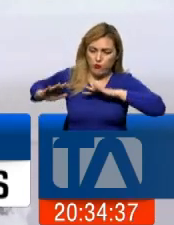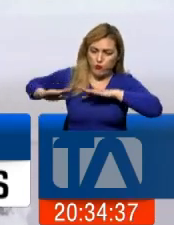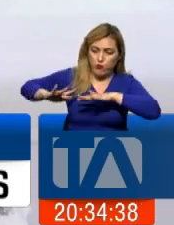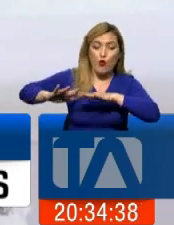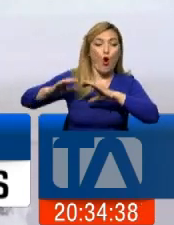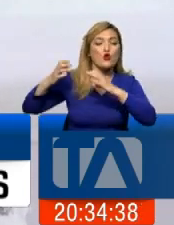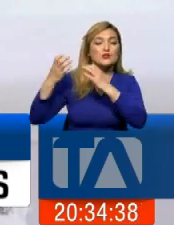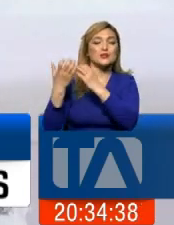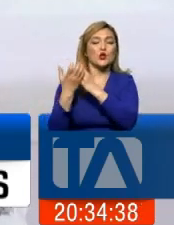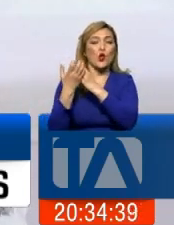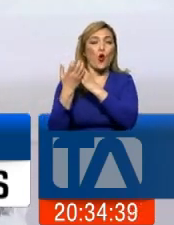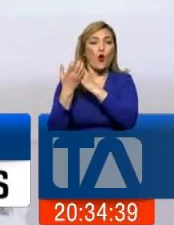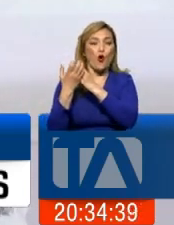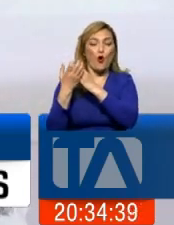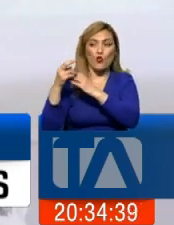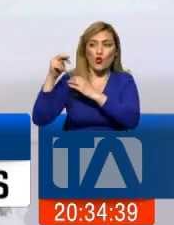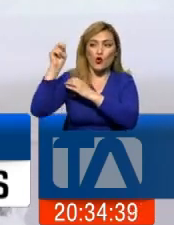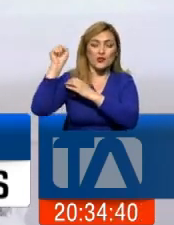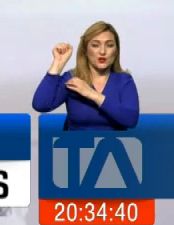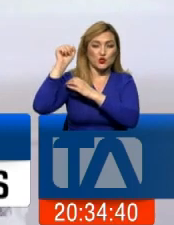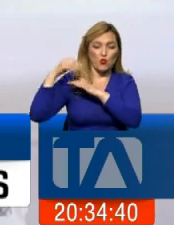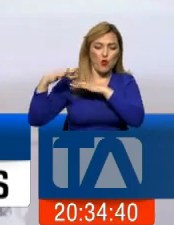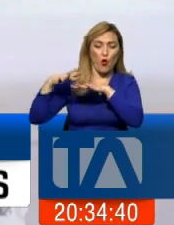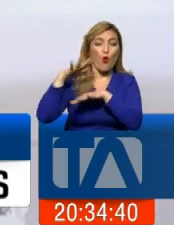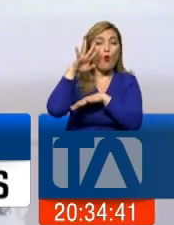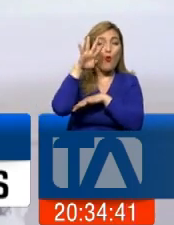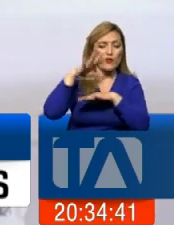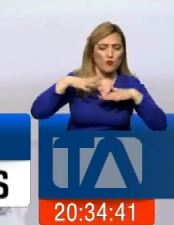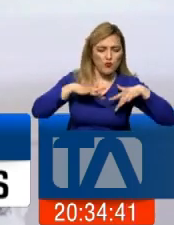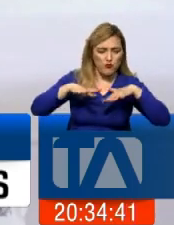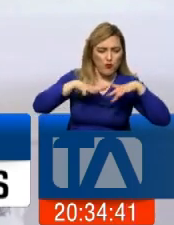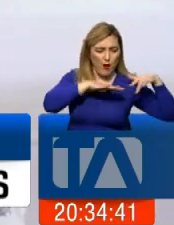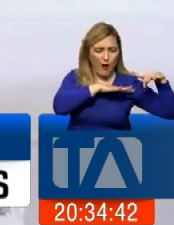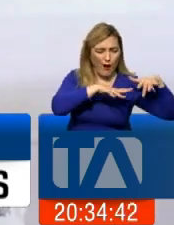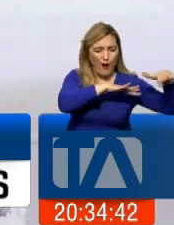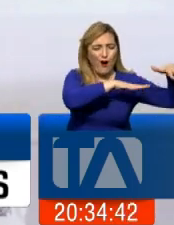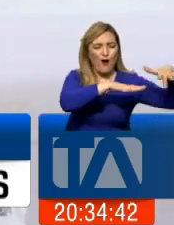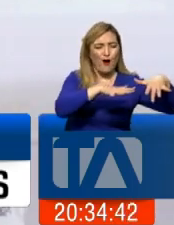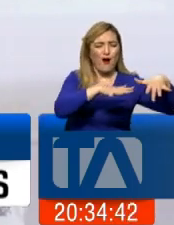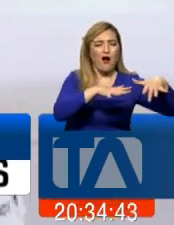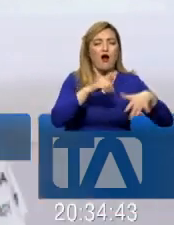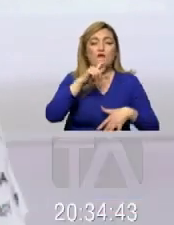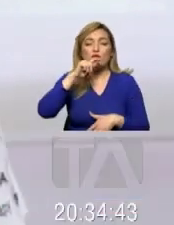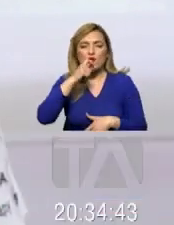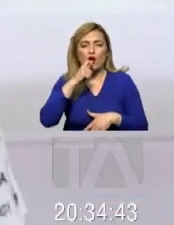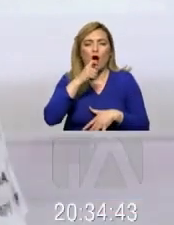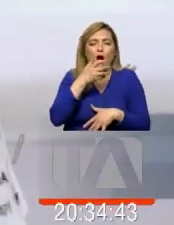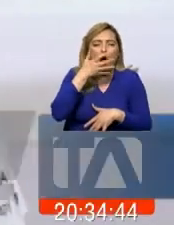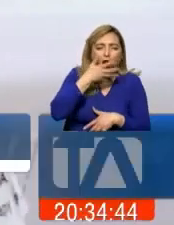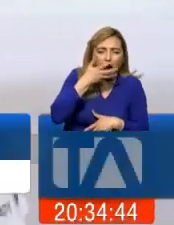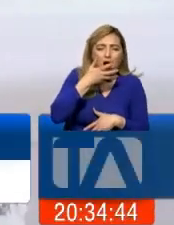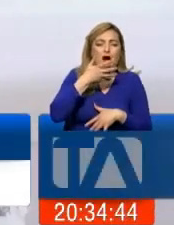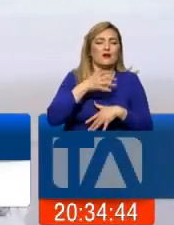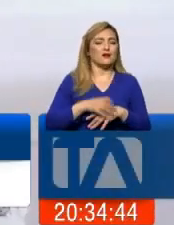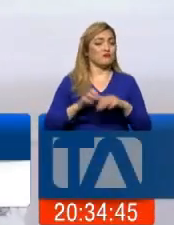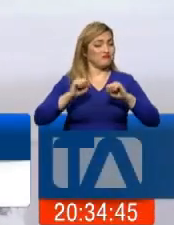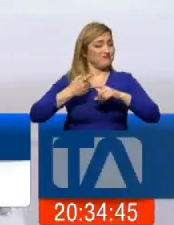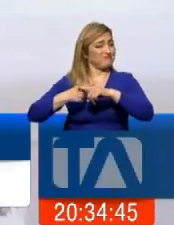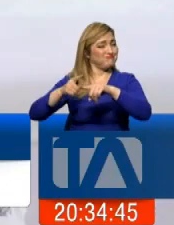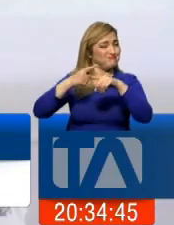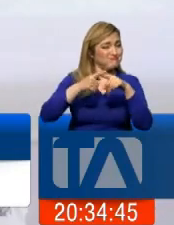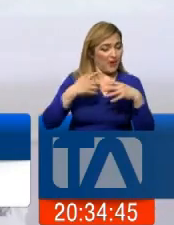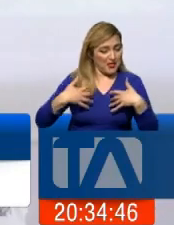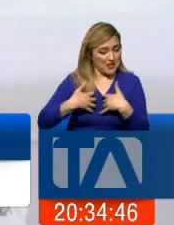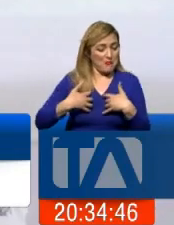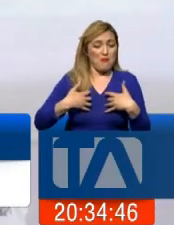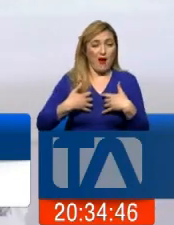cuales traen desde el norte y el sur diferentes tipos de agua en biomasa fría y caliente. Esto permite que la biodiversidad de Galápagos